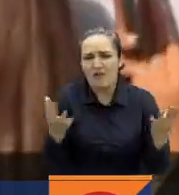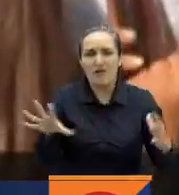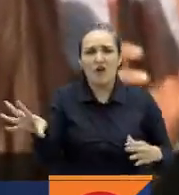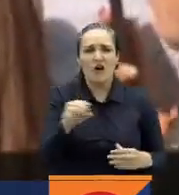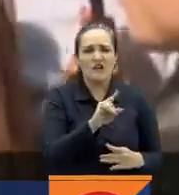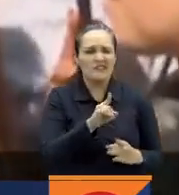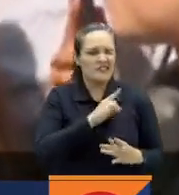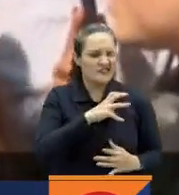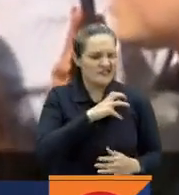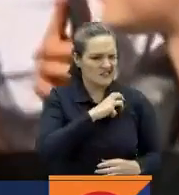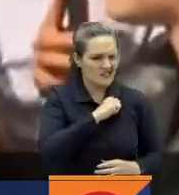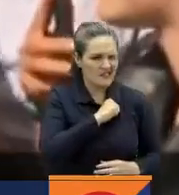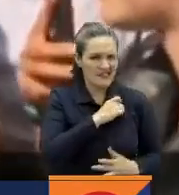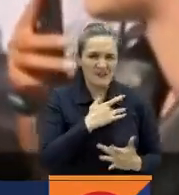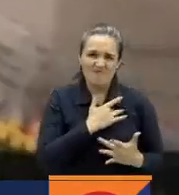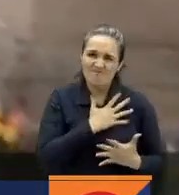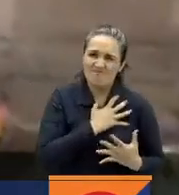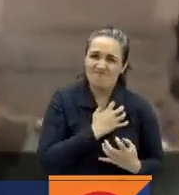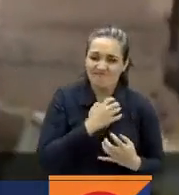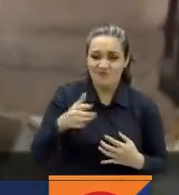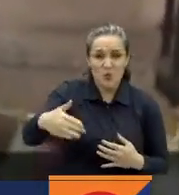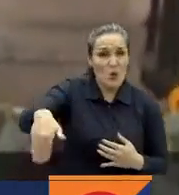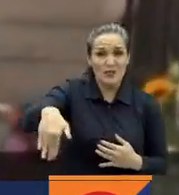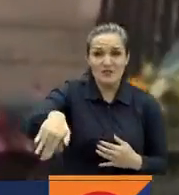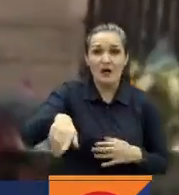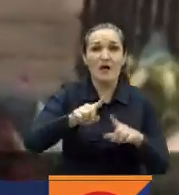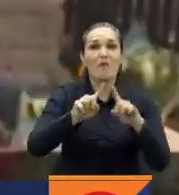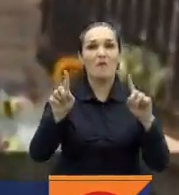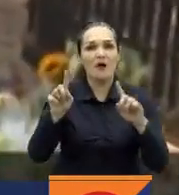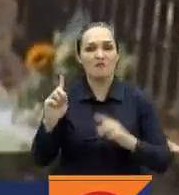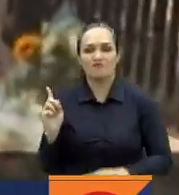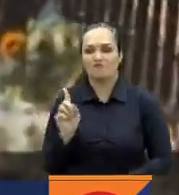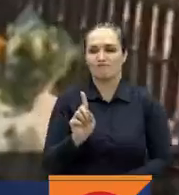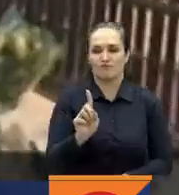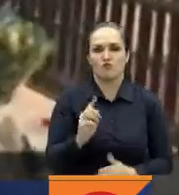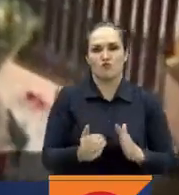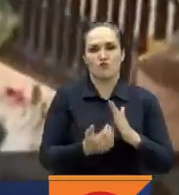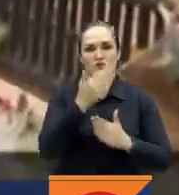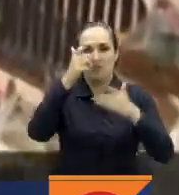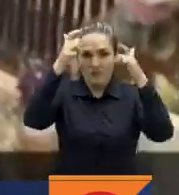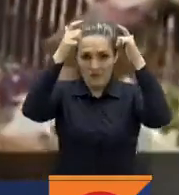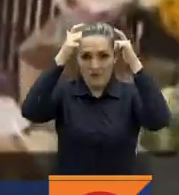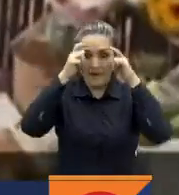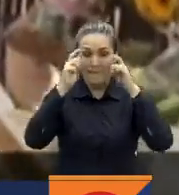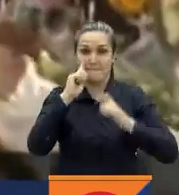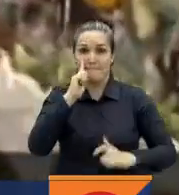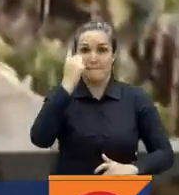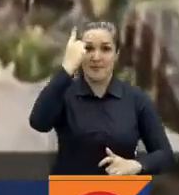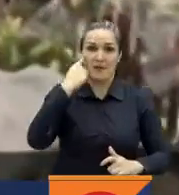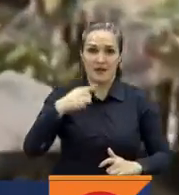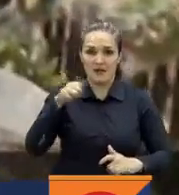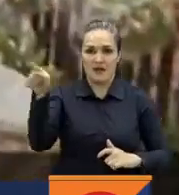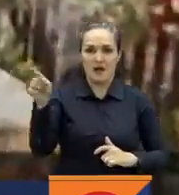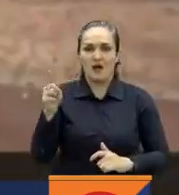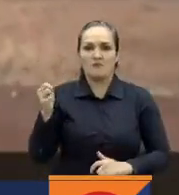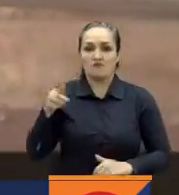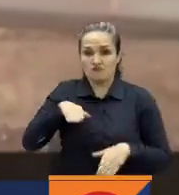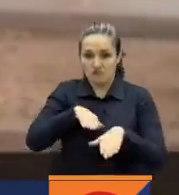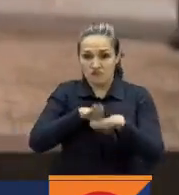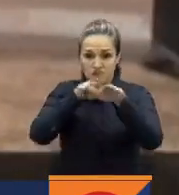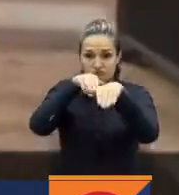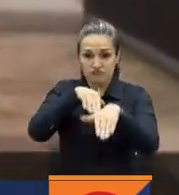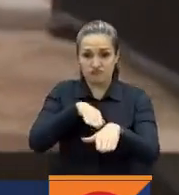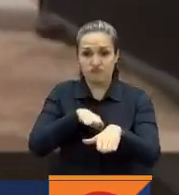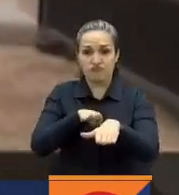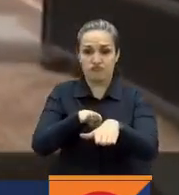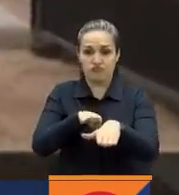vacío los acompaña, el rey Carlos III tuvo su primer día como monarca. Inició con esta caravana en su arribo a Londres, siendo